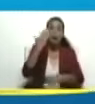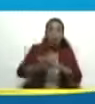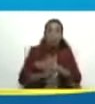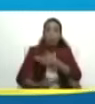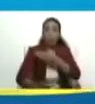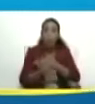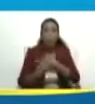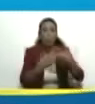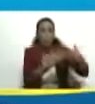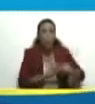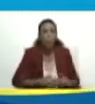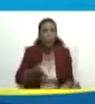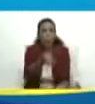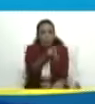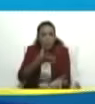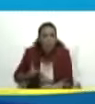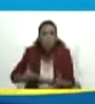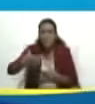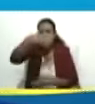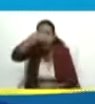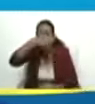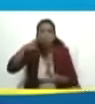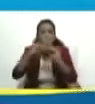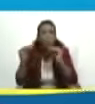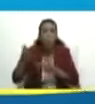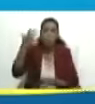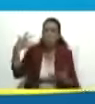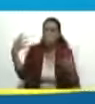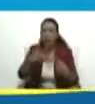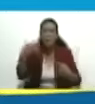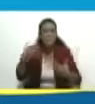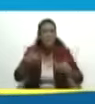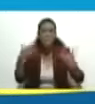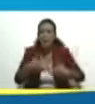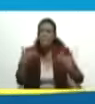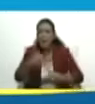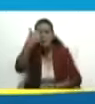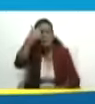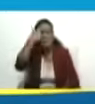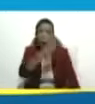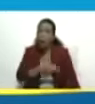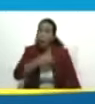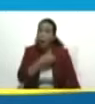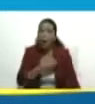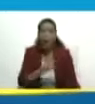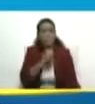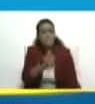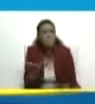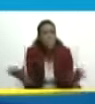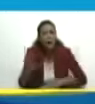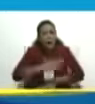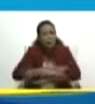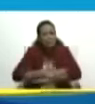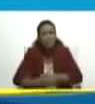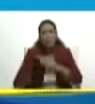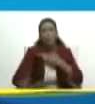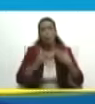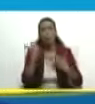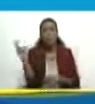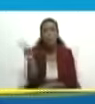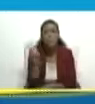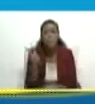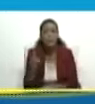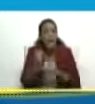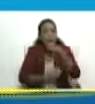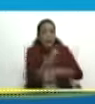a la guerra económica y a toda esta arremetida insensata, inmoral, infeliz que han